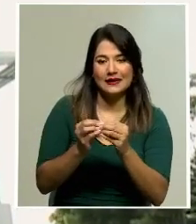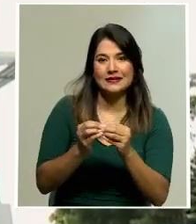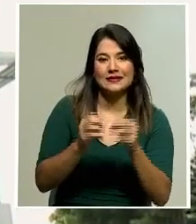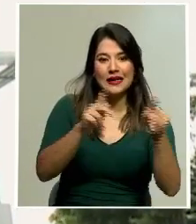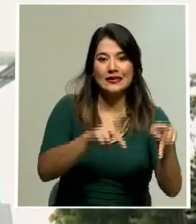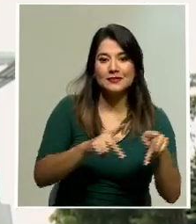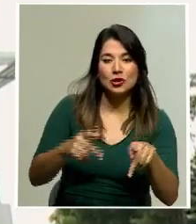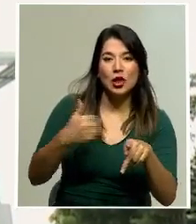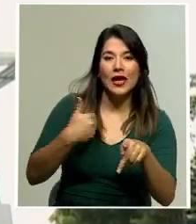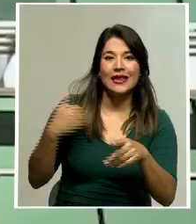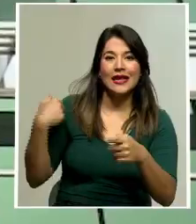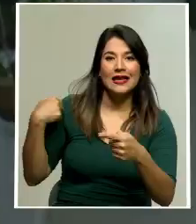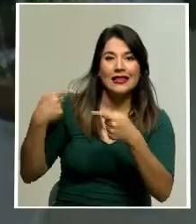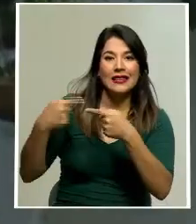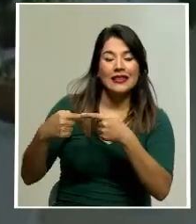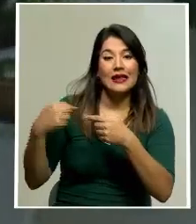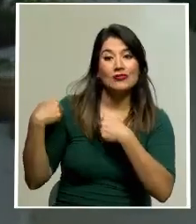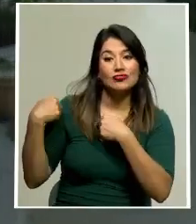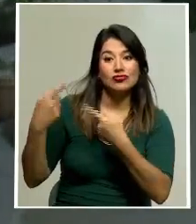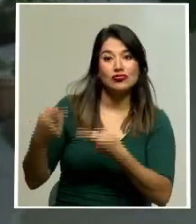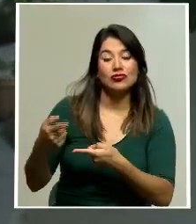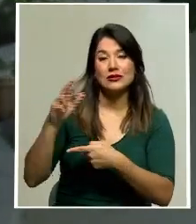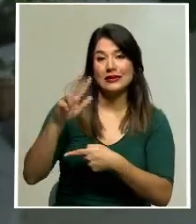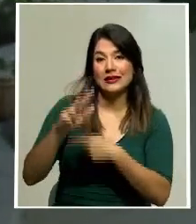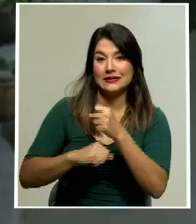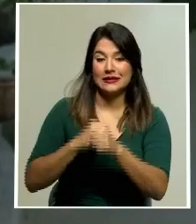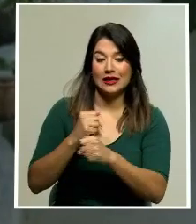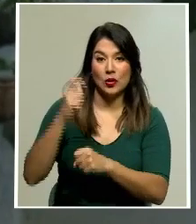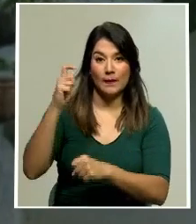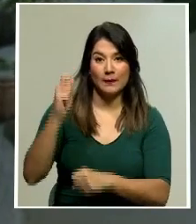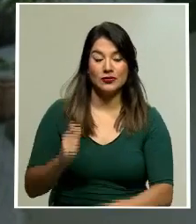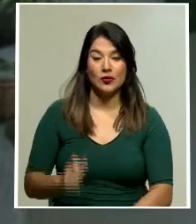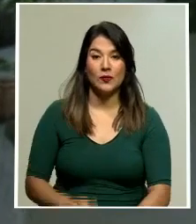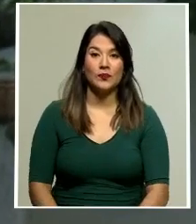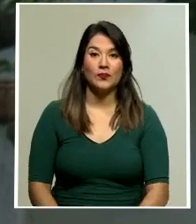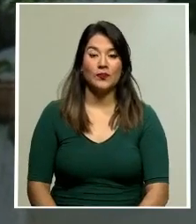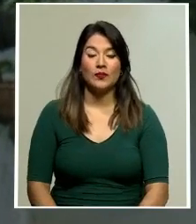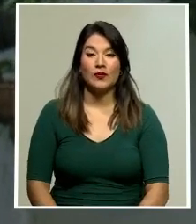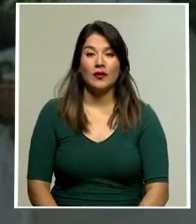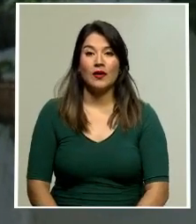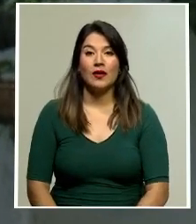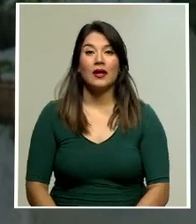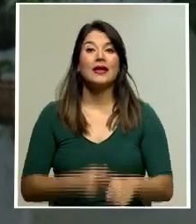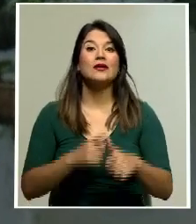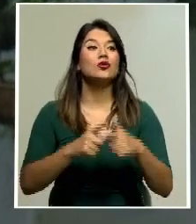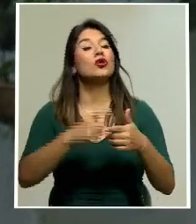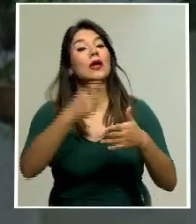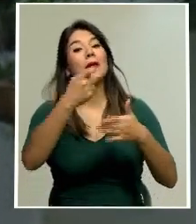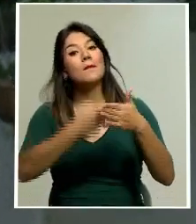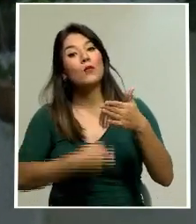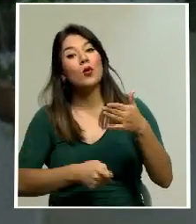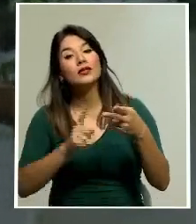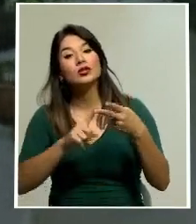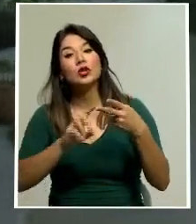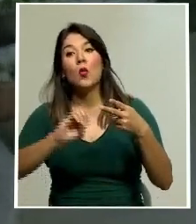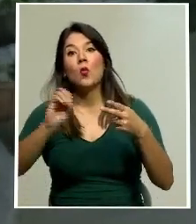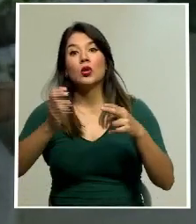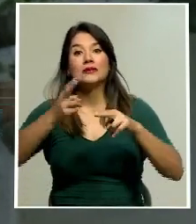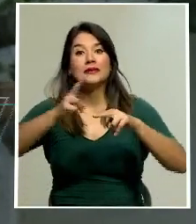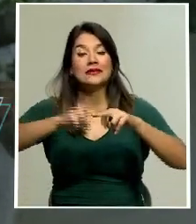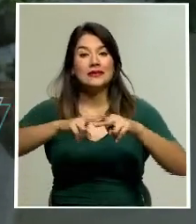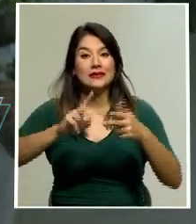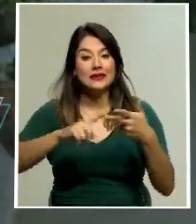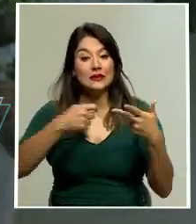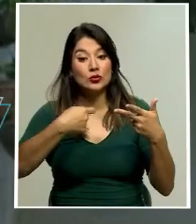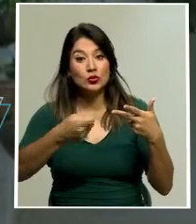3 años de vigencia de la ley. Y los tributos son los impuestos, las tasas y las contribuciones especiales. Y como